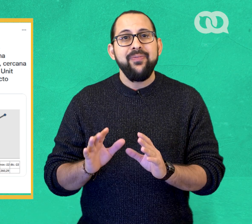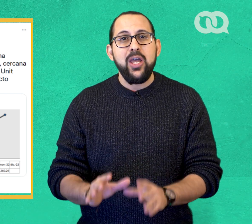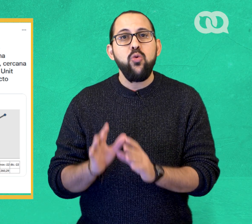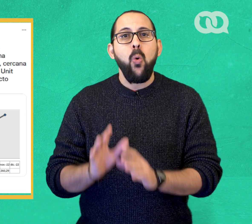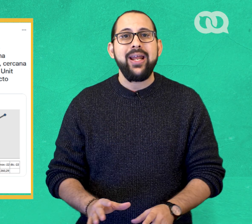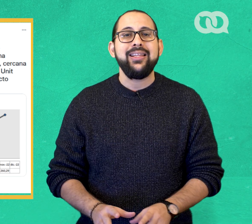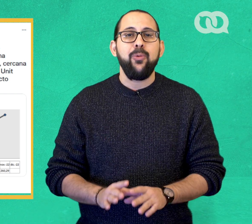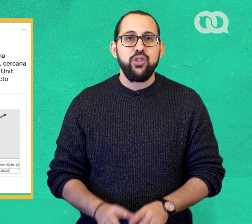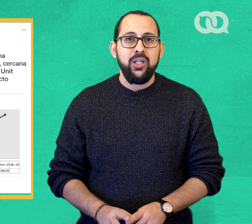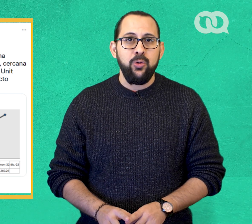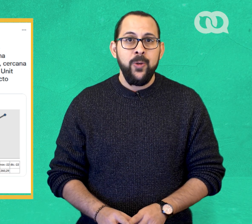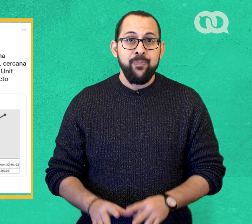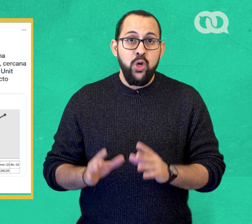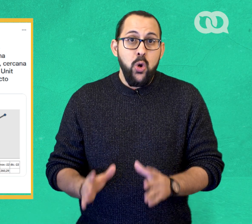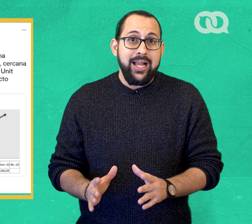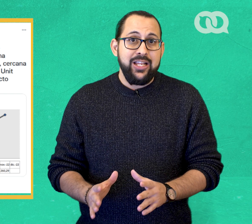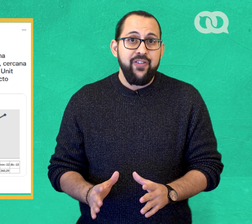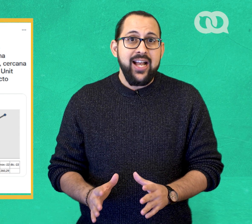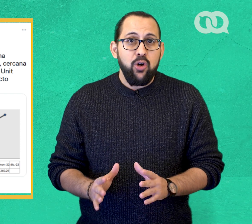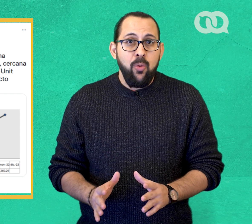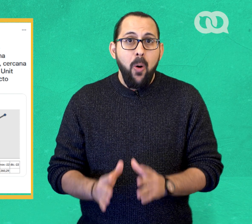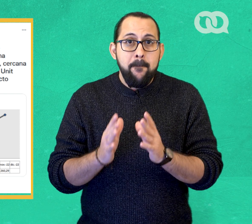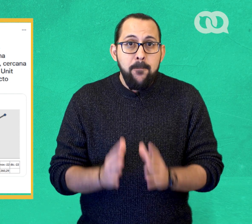aproximadamente de un 40%, lo que